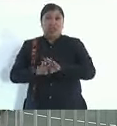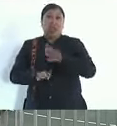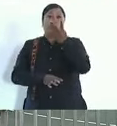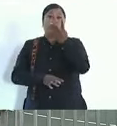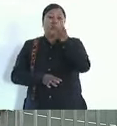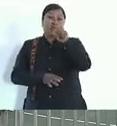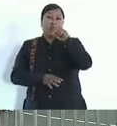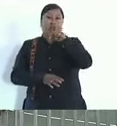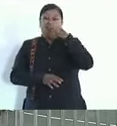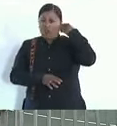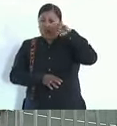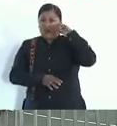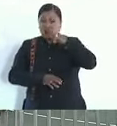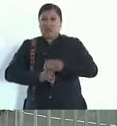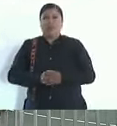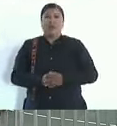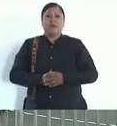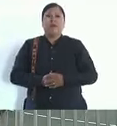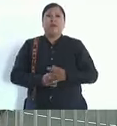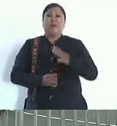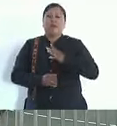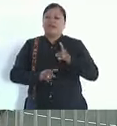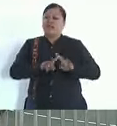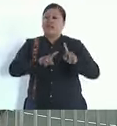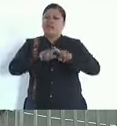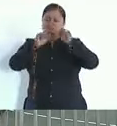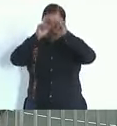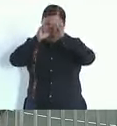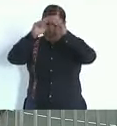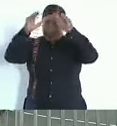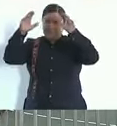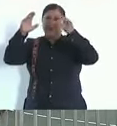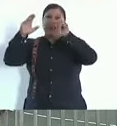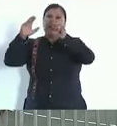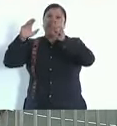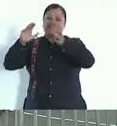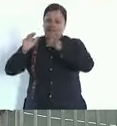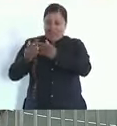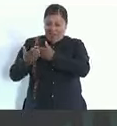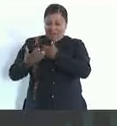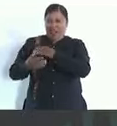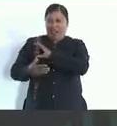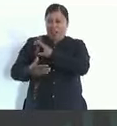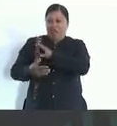en Oaxaca están envueltas en una idea: amor con amor se paga.